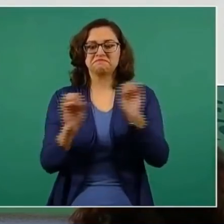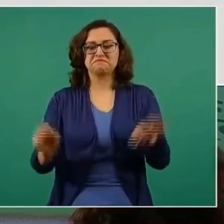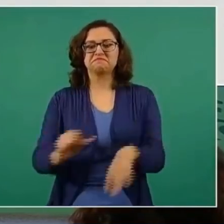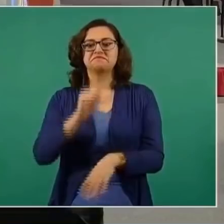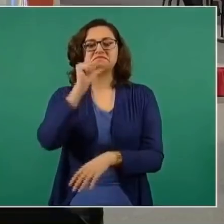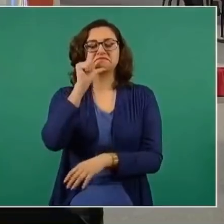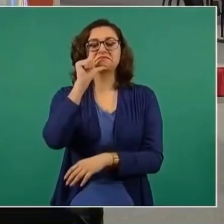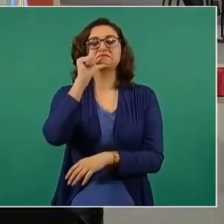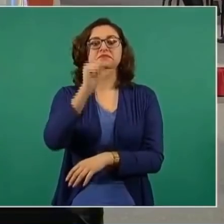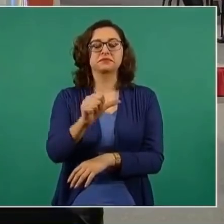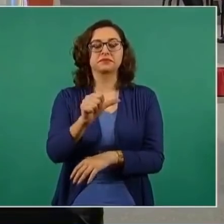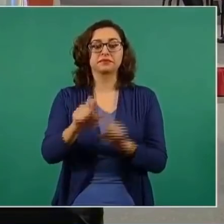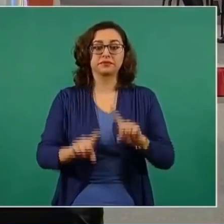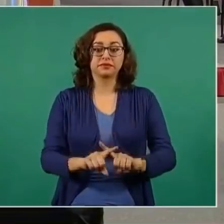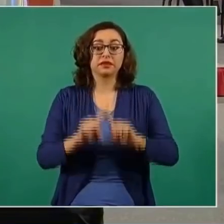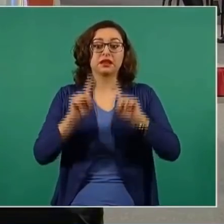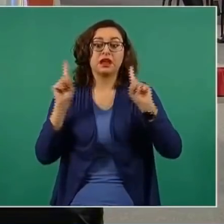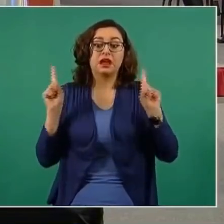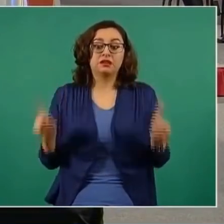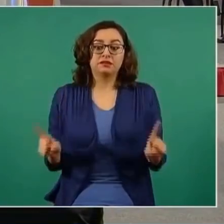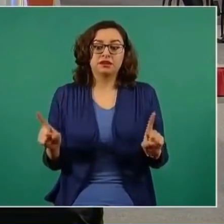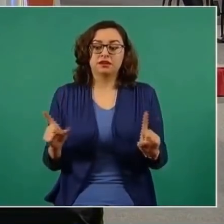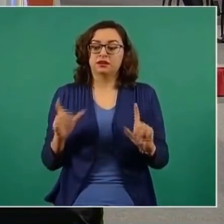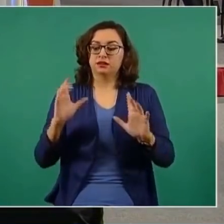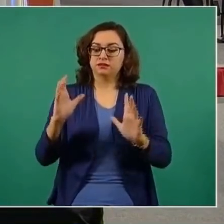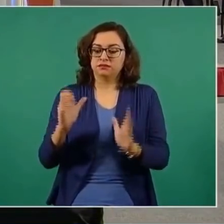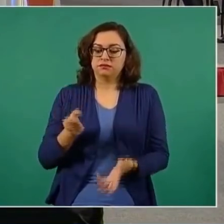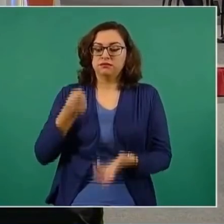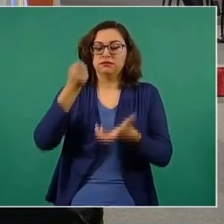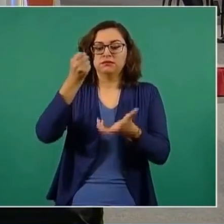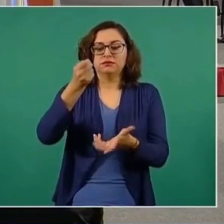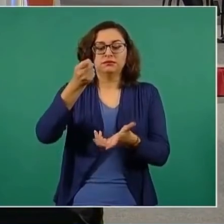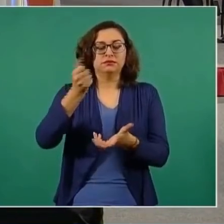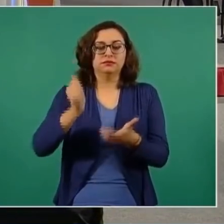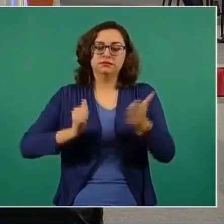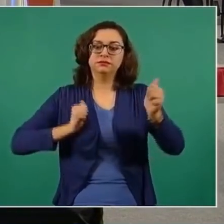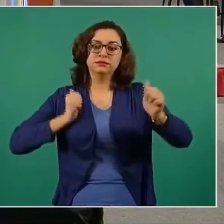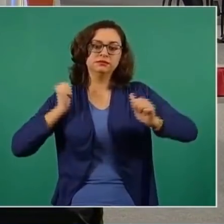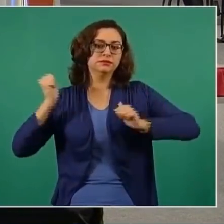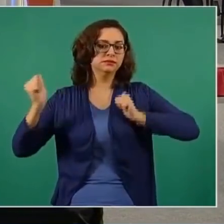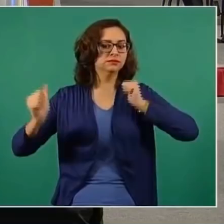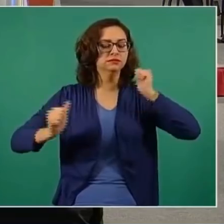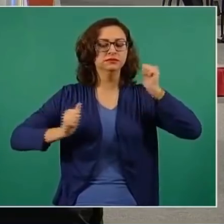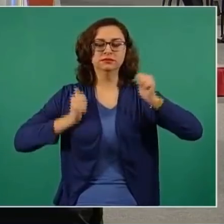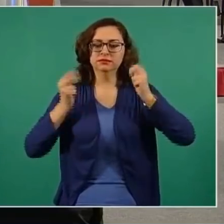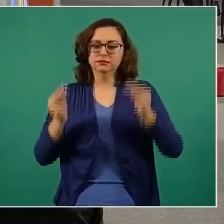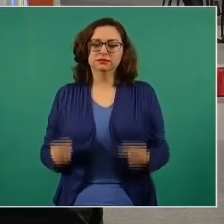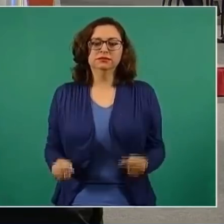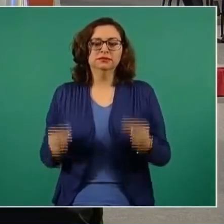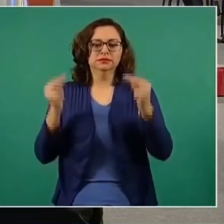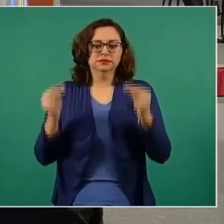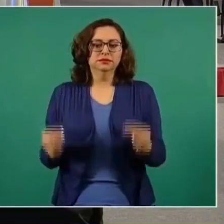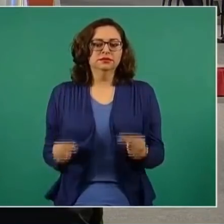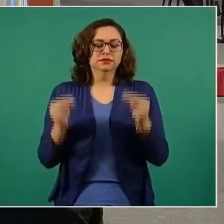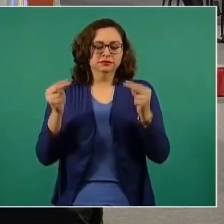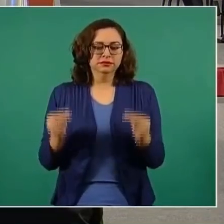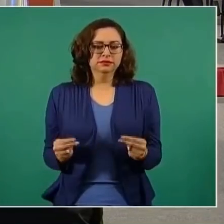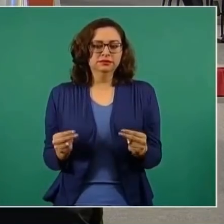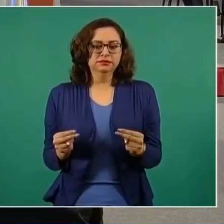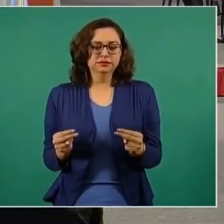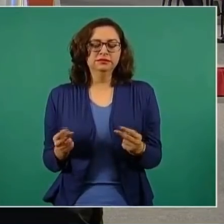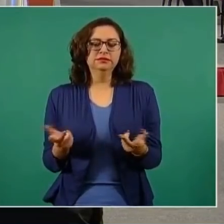era un instrumento para cooptar y obtener